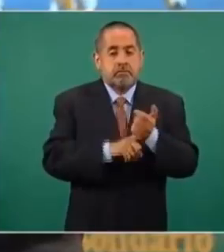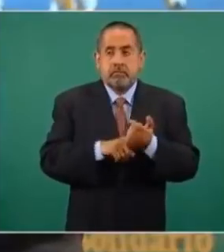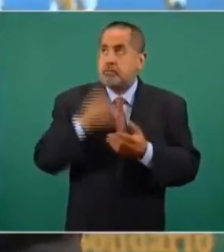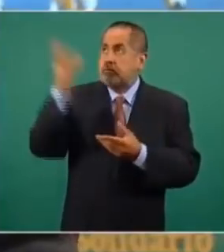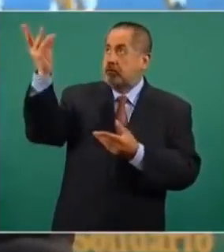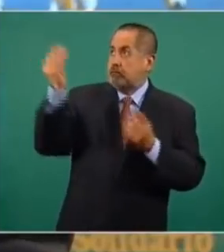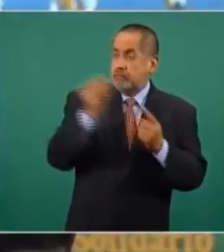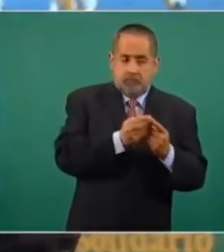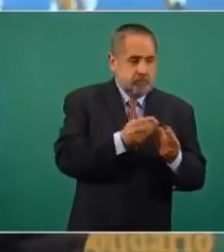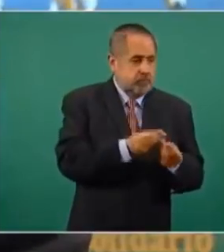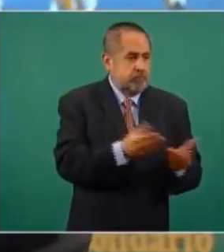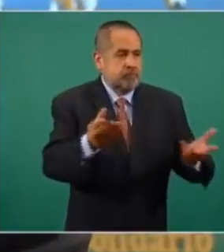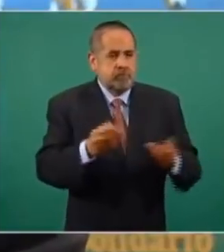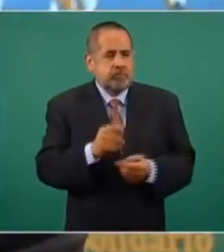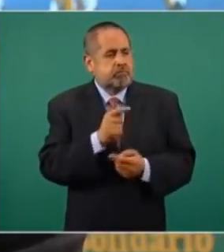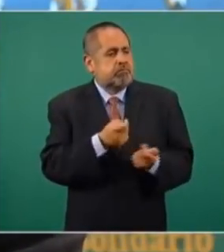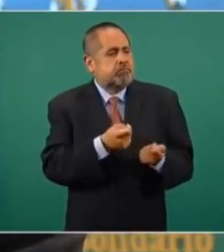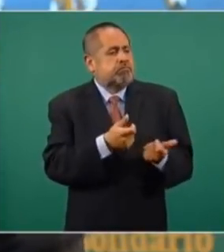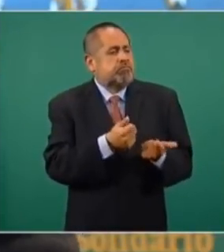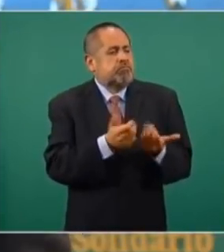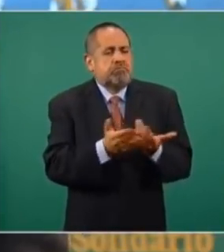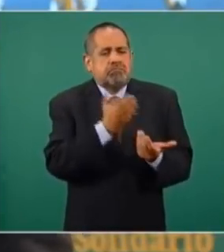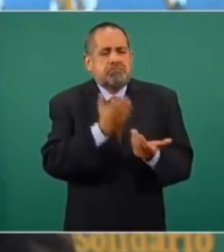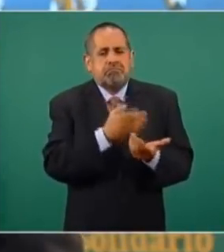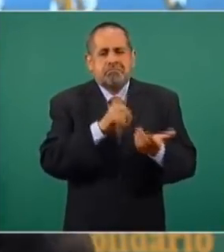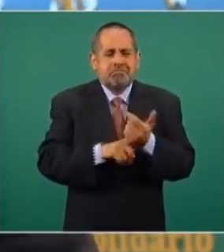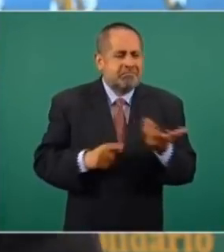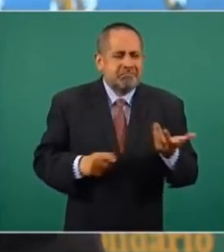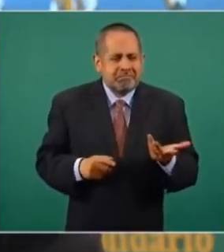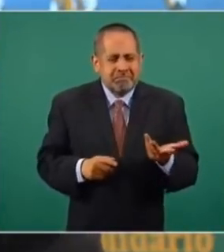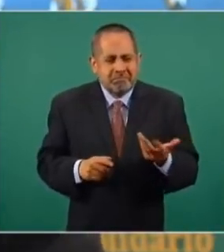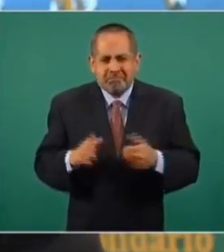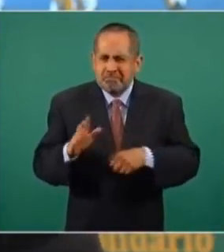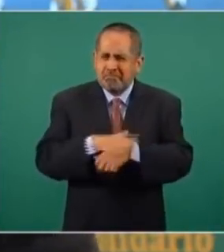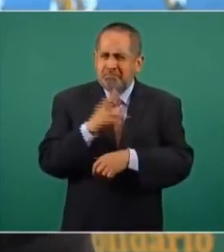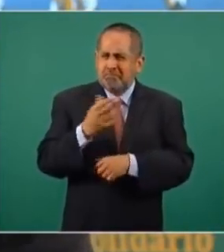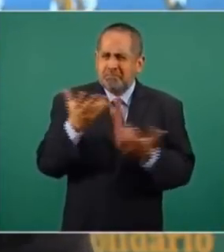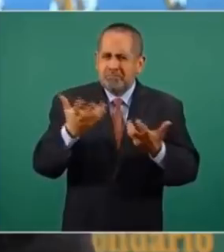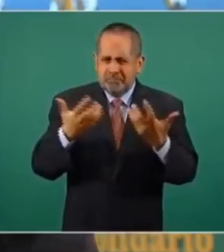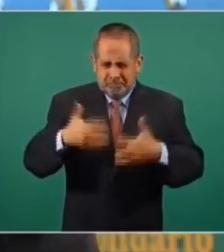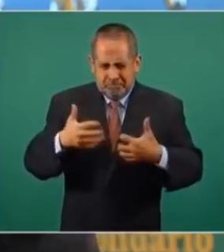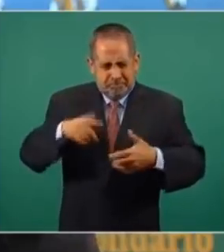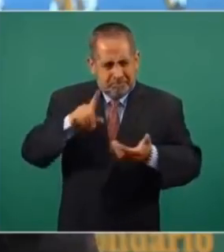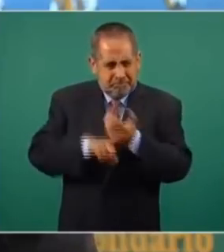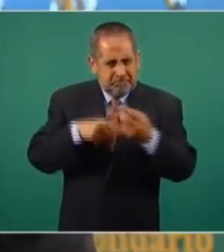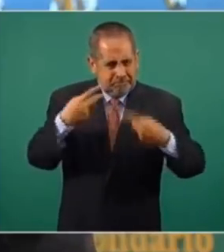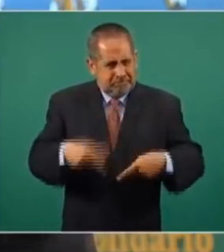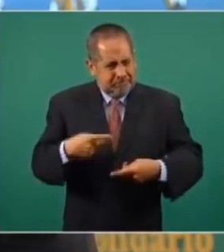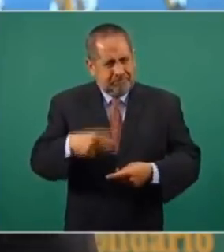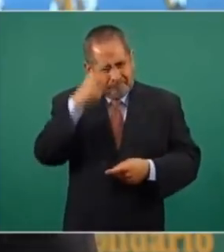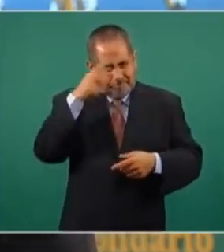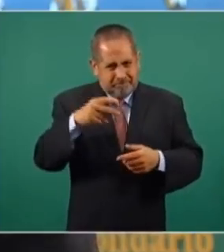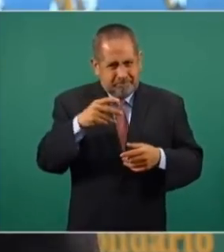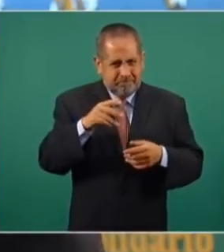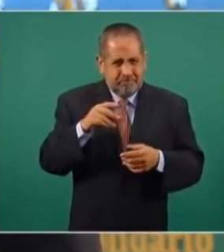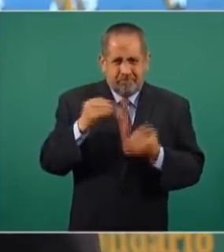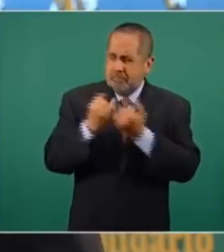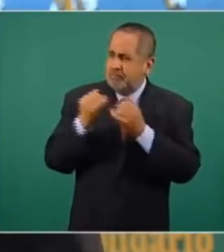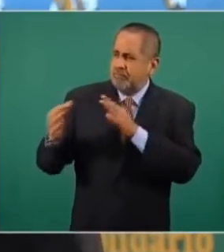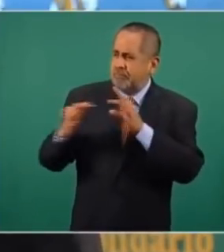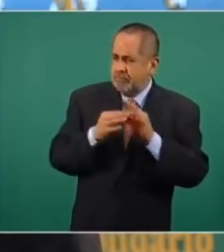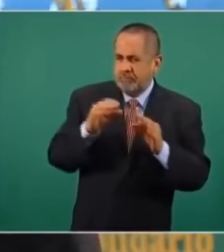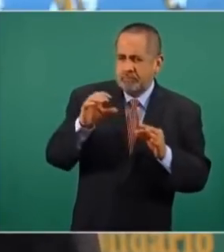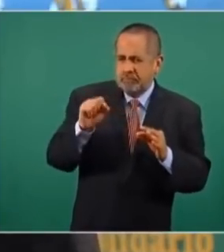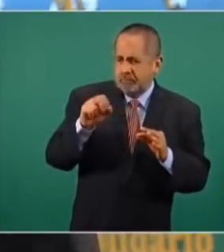distribuidor con muy poca producción. Te preguntarás tú, ¿por qué no estamos produciendo en Birmex o envasando en Birmex CanSino